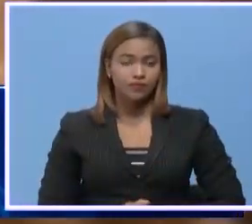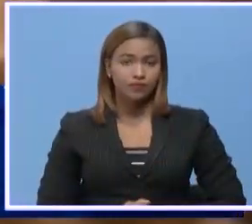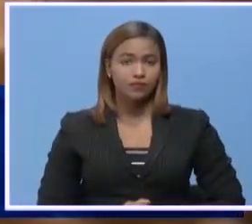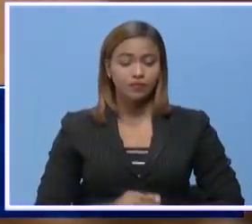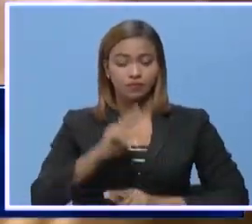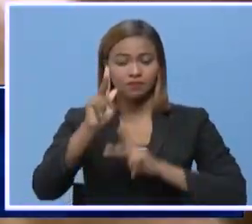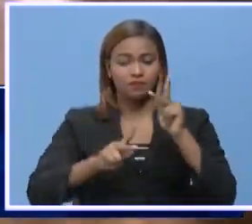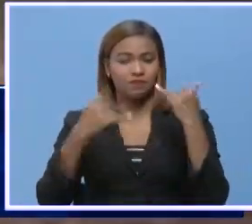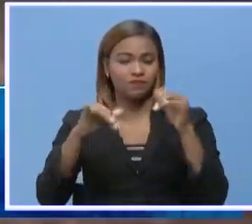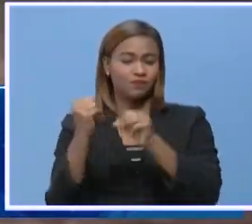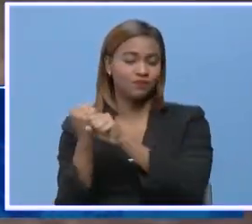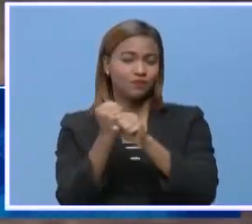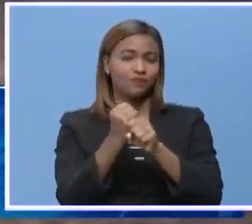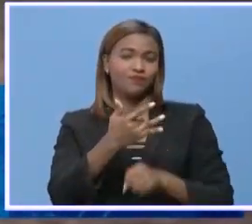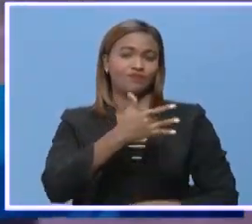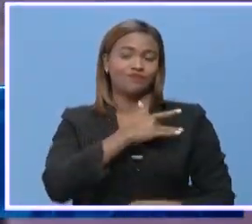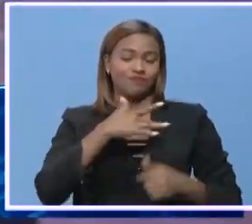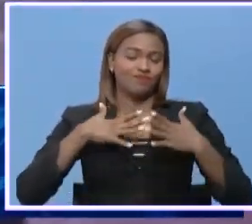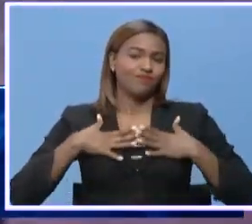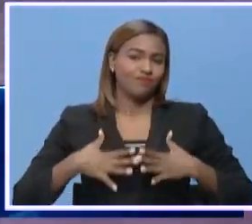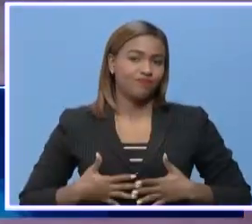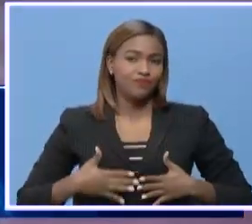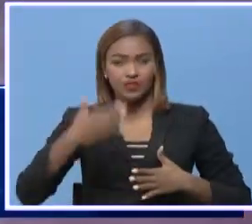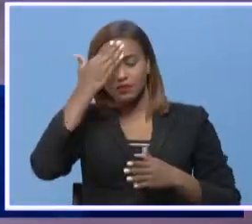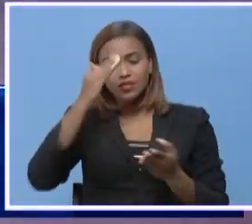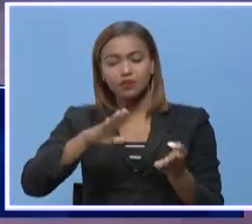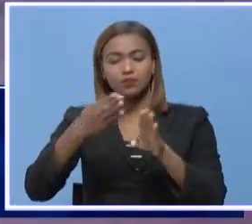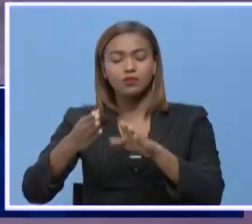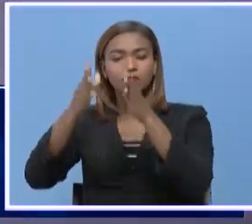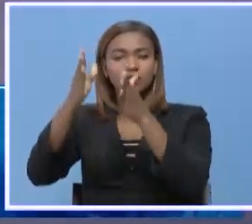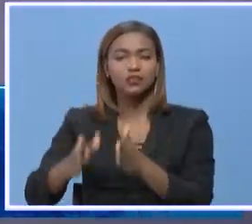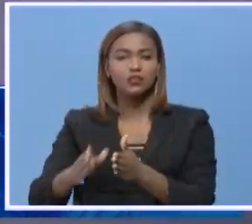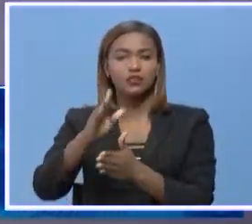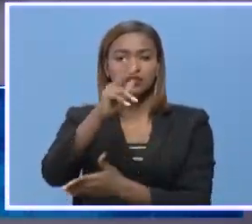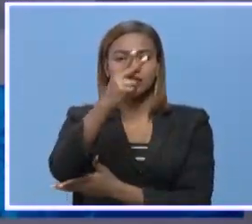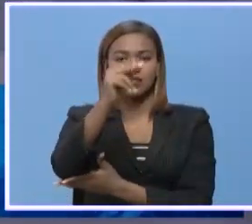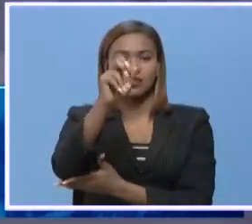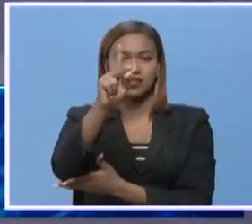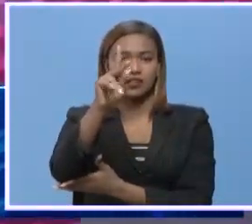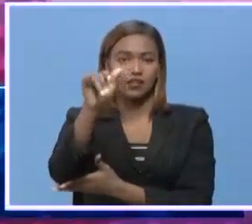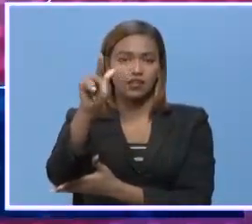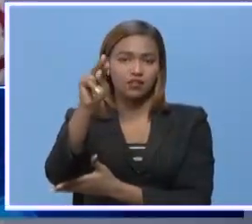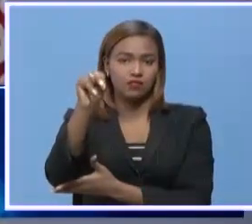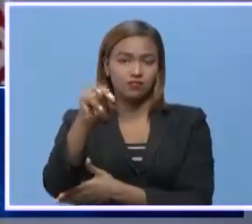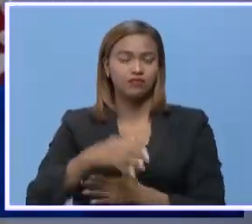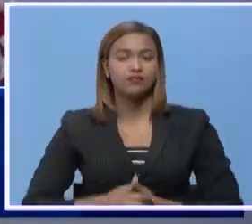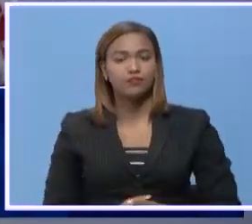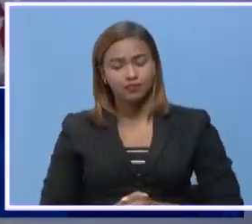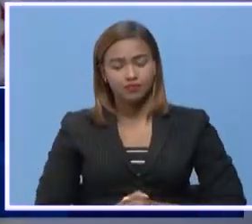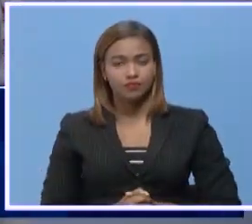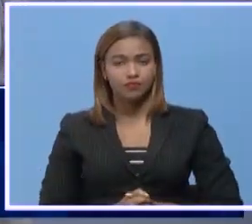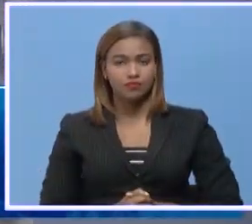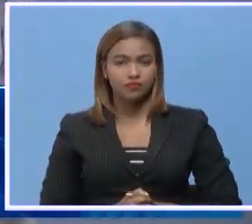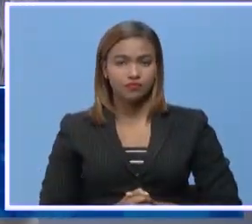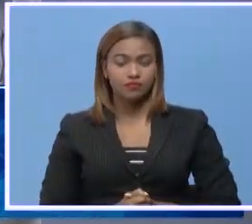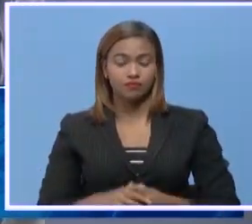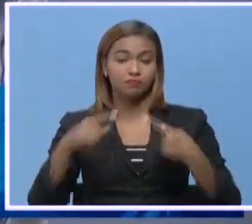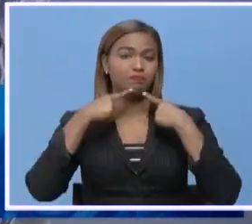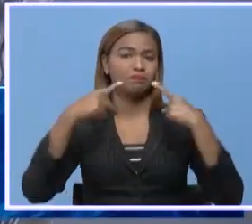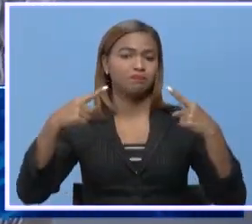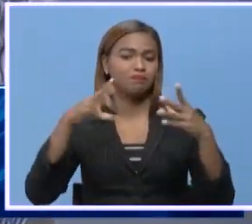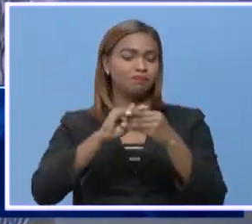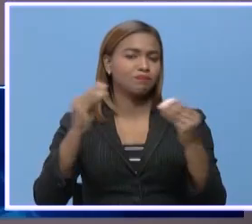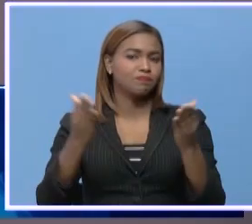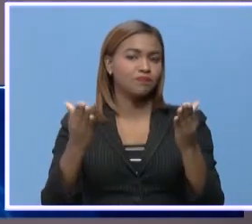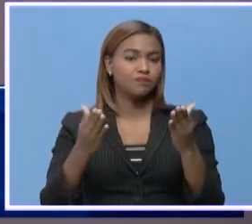Las Grandes Ligas están consternadas por el fallecimiento del martillo Hank Aaron. En los